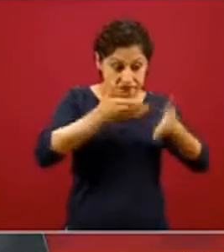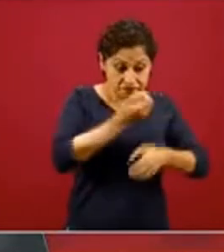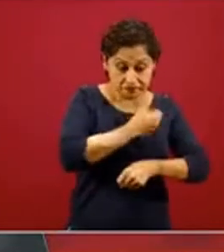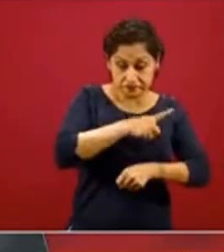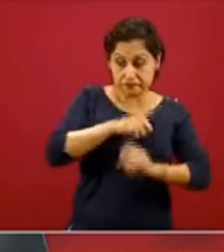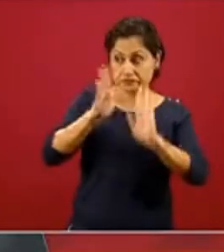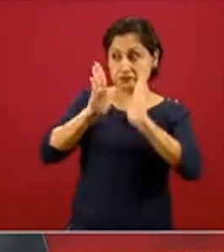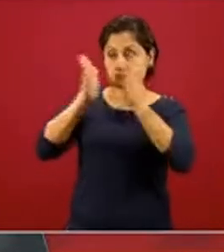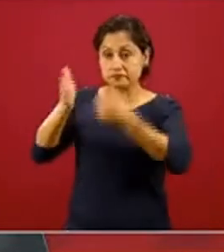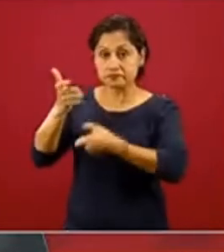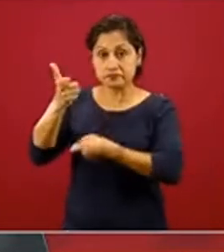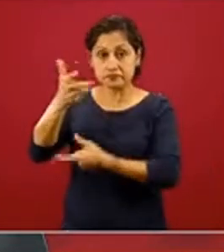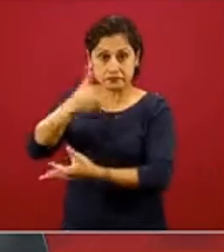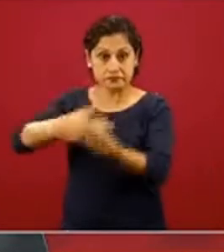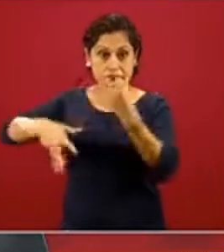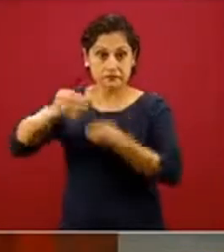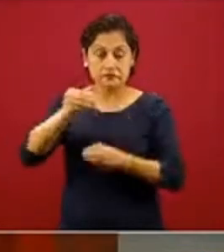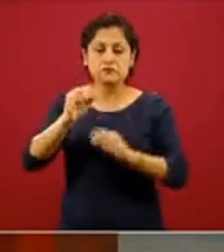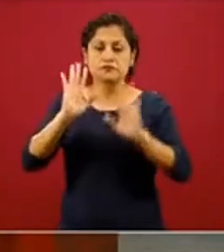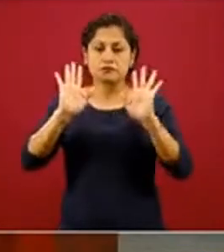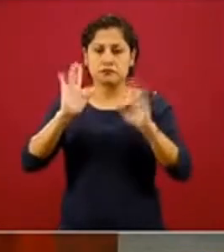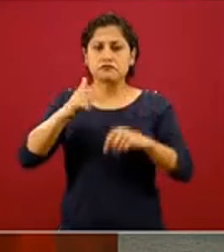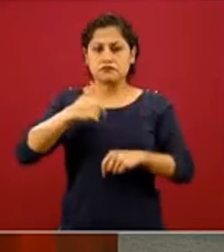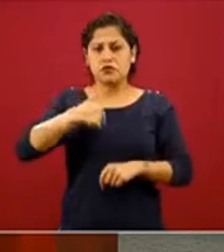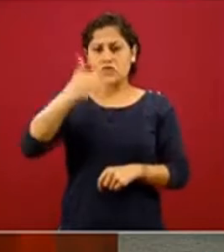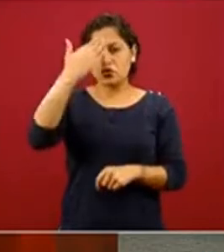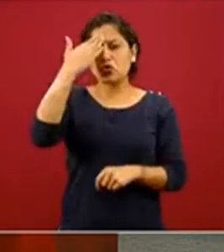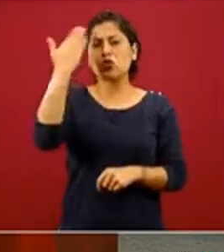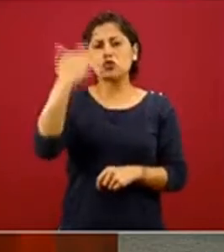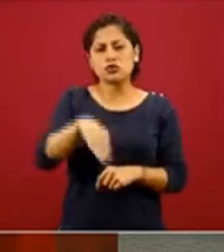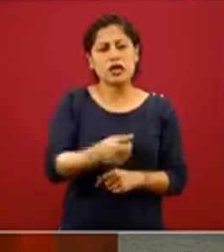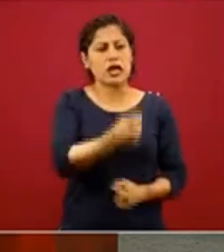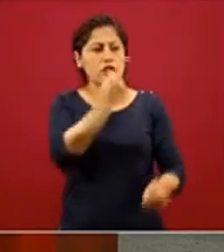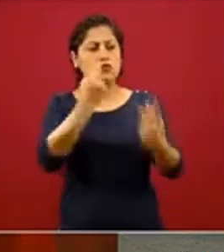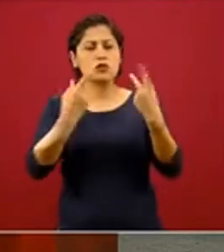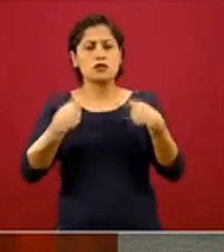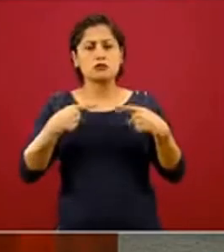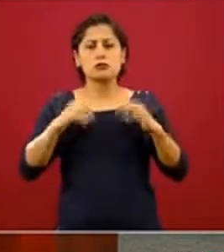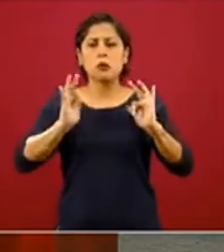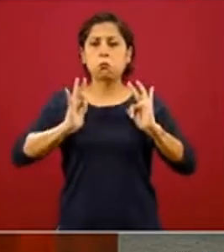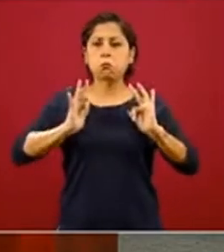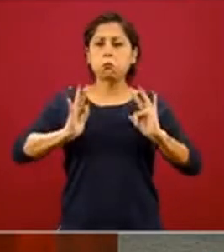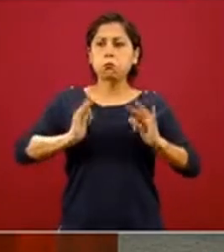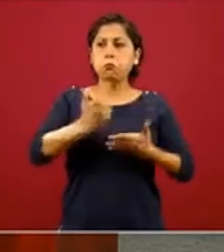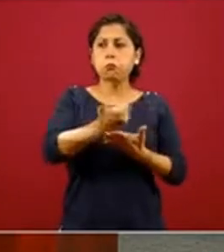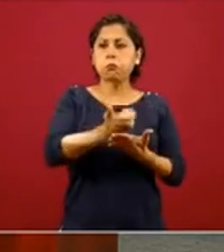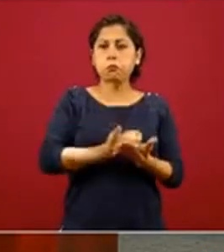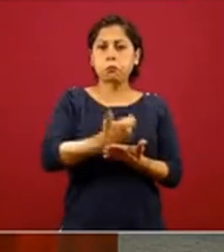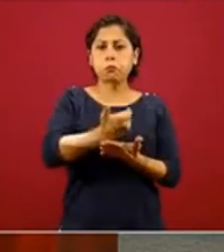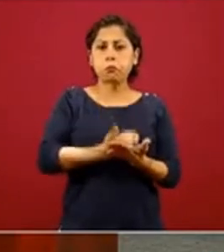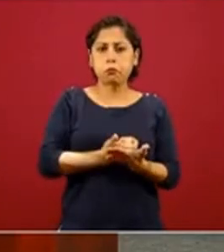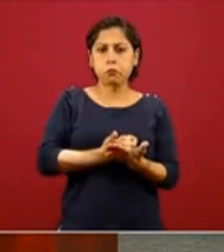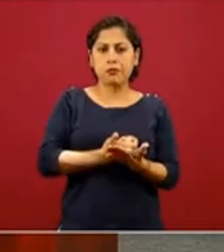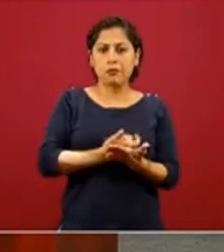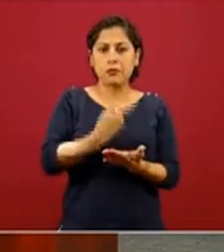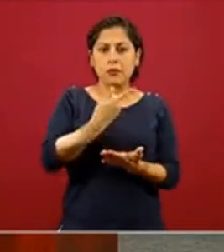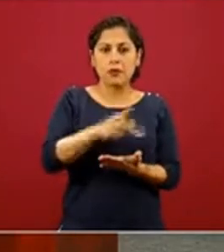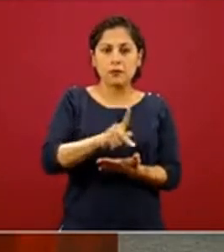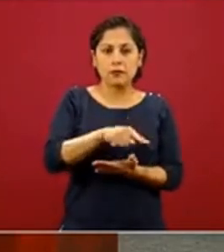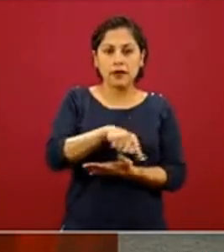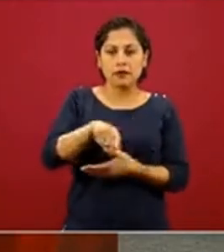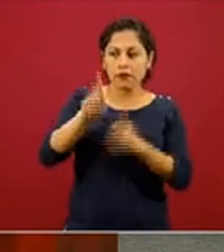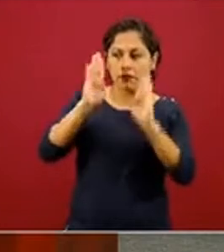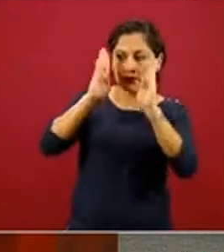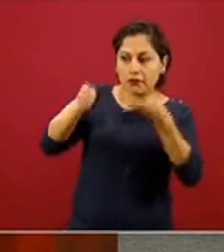ingresos les parezca un poco más remoto visualizar que la mitad del país vive al